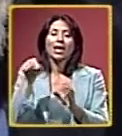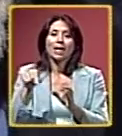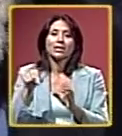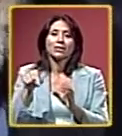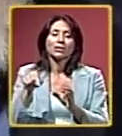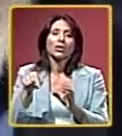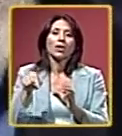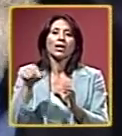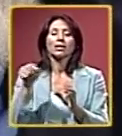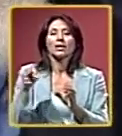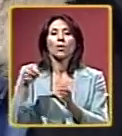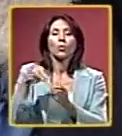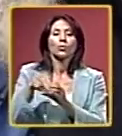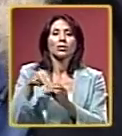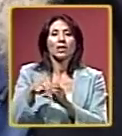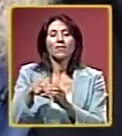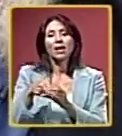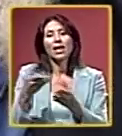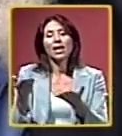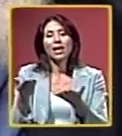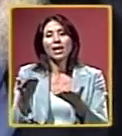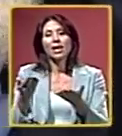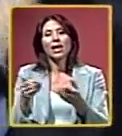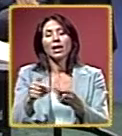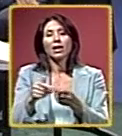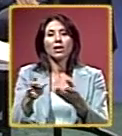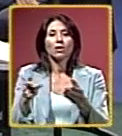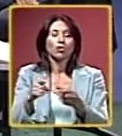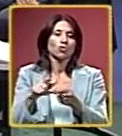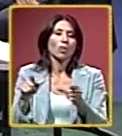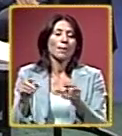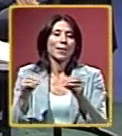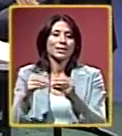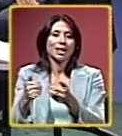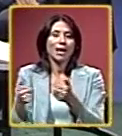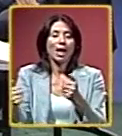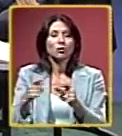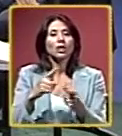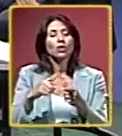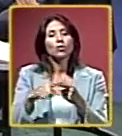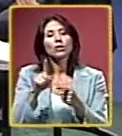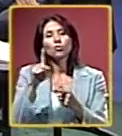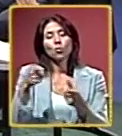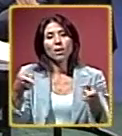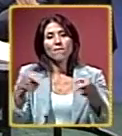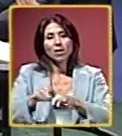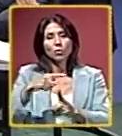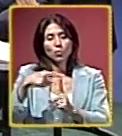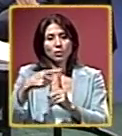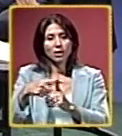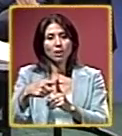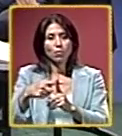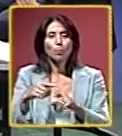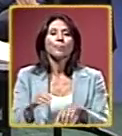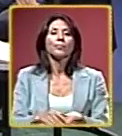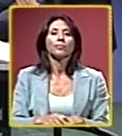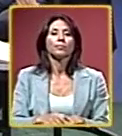ingresos más bajos y alejados, ¿verdad? Sí. Entonces tuvo un efecto positivo también por ese lado. Subimos